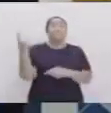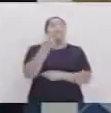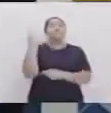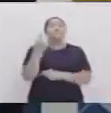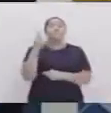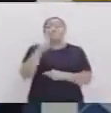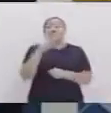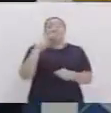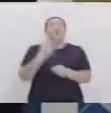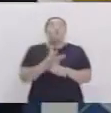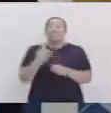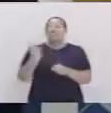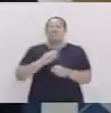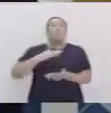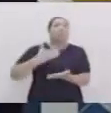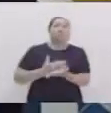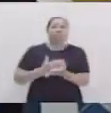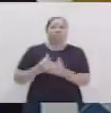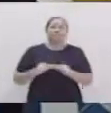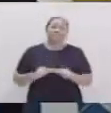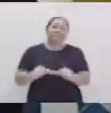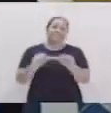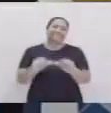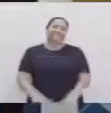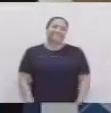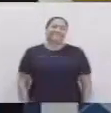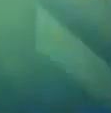más importante es que Guatemala no se detiene.